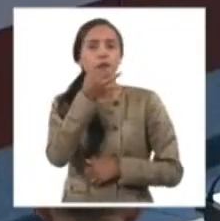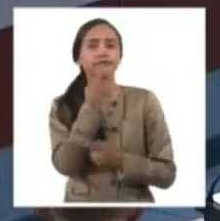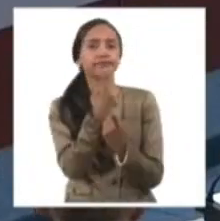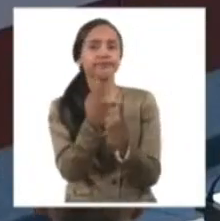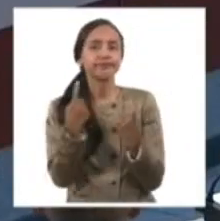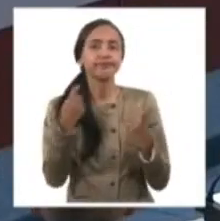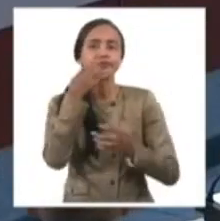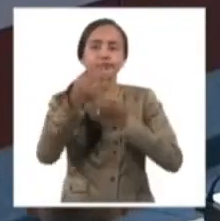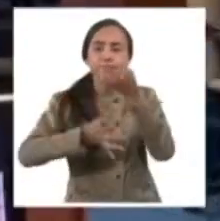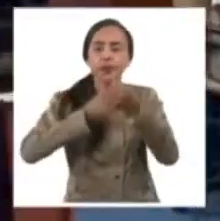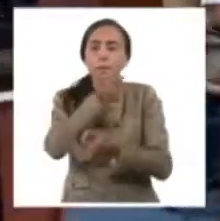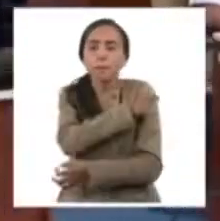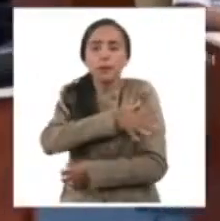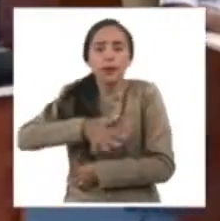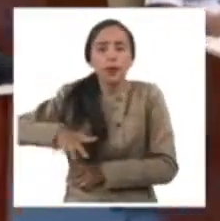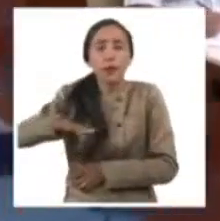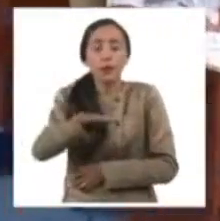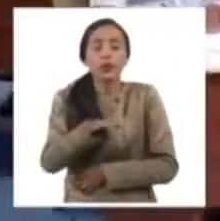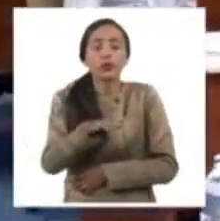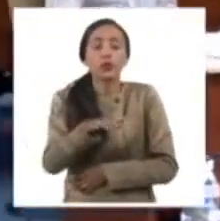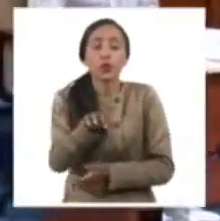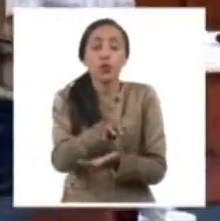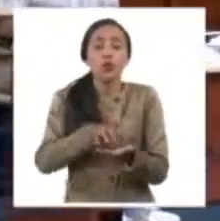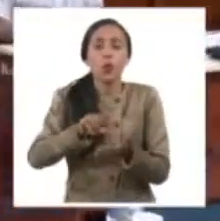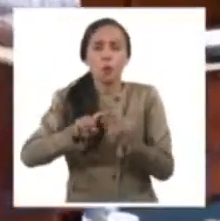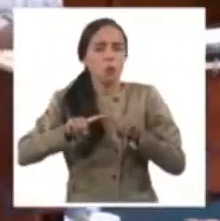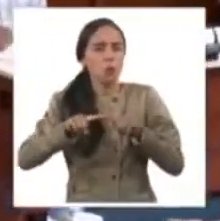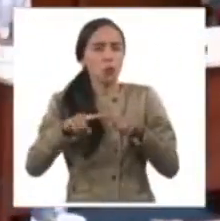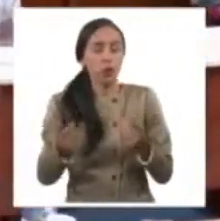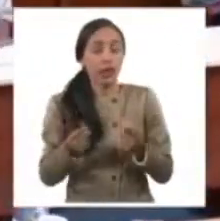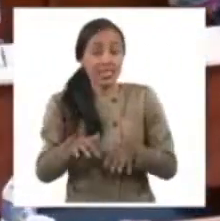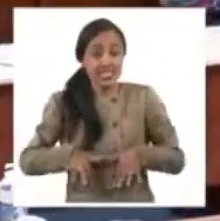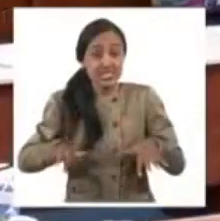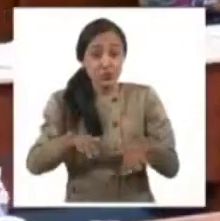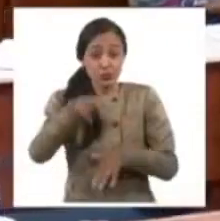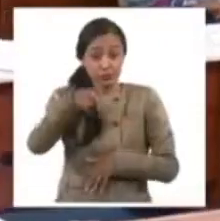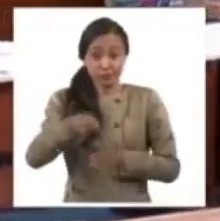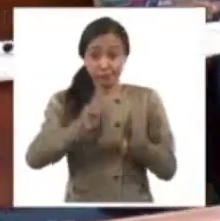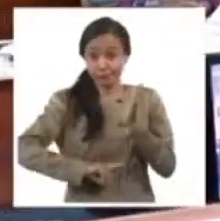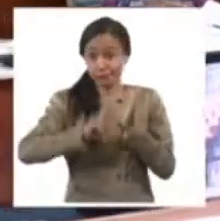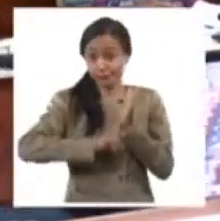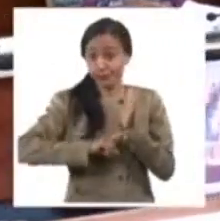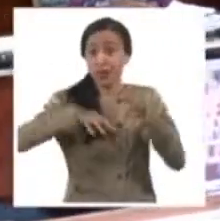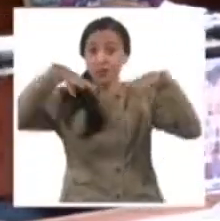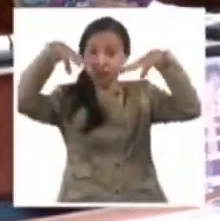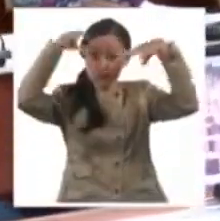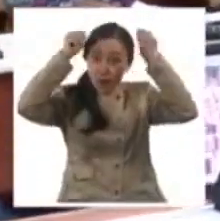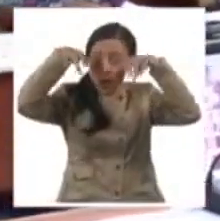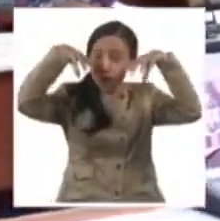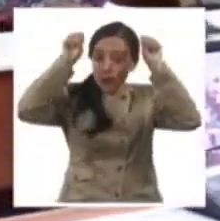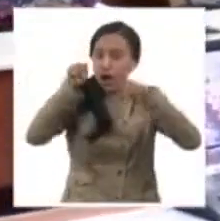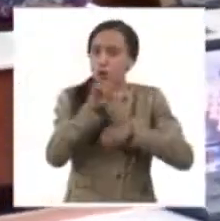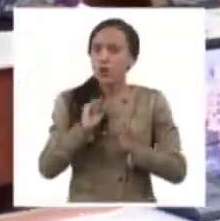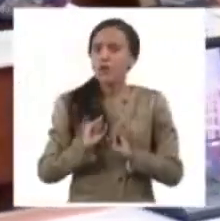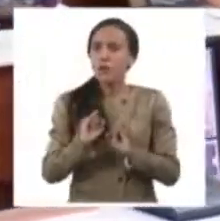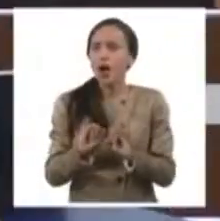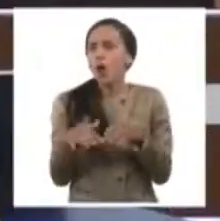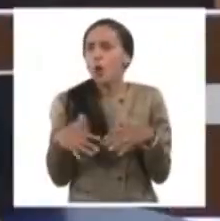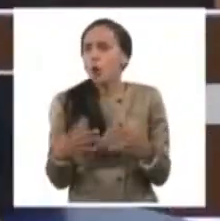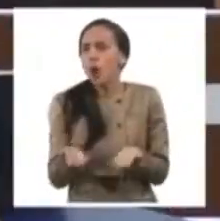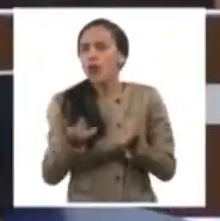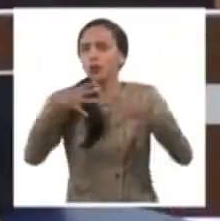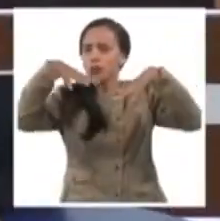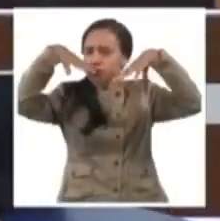de explicar a la población en los territorios el porqué de la actual situación electroenergética, de informar cuándo serán las afectaciones